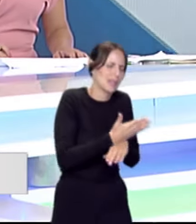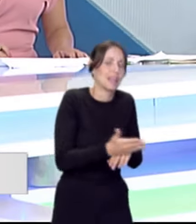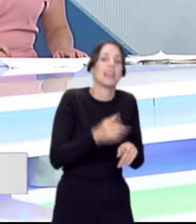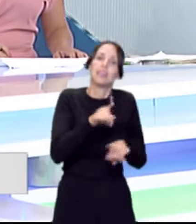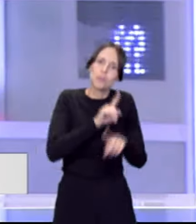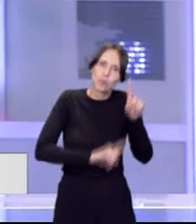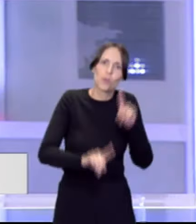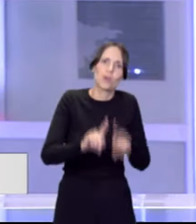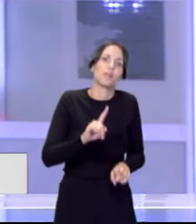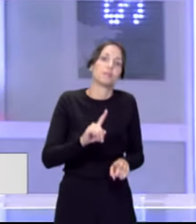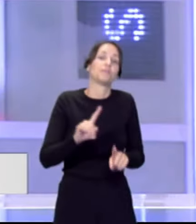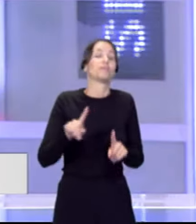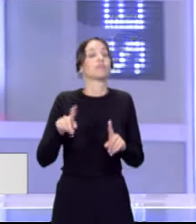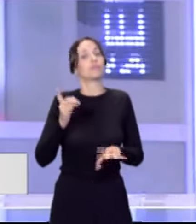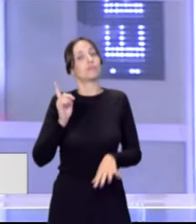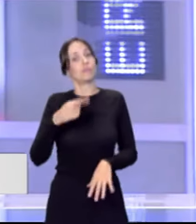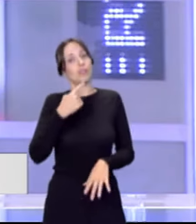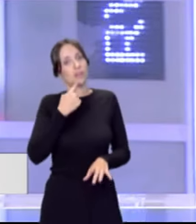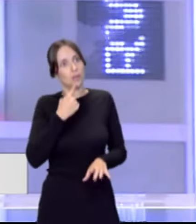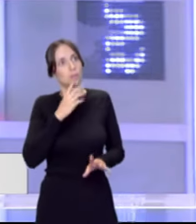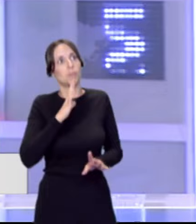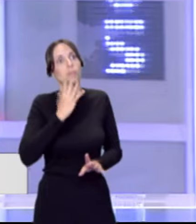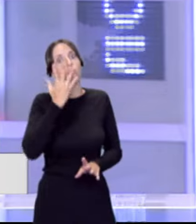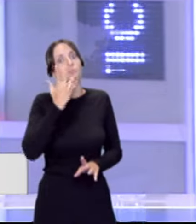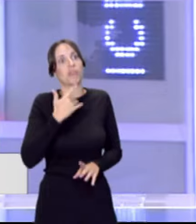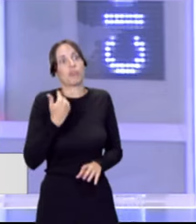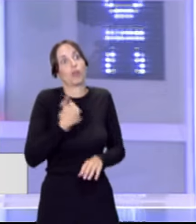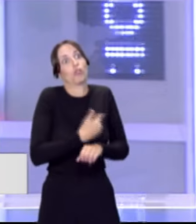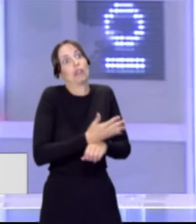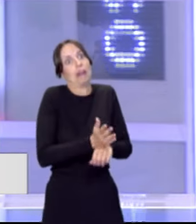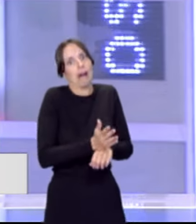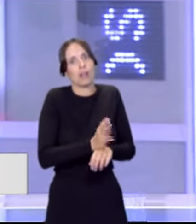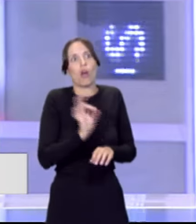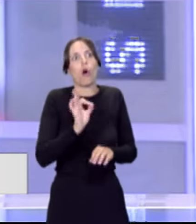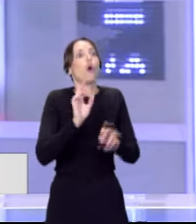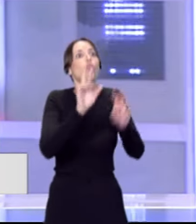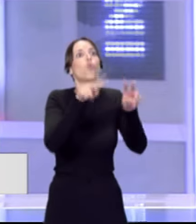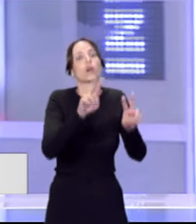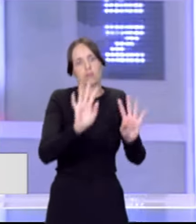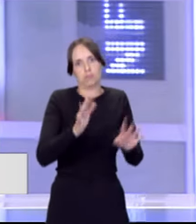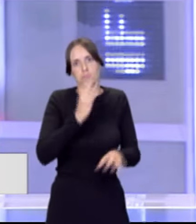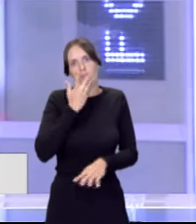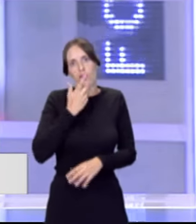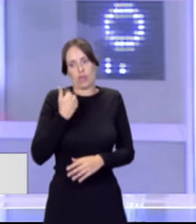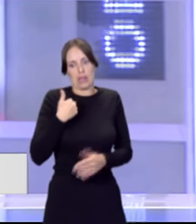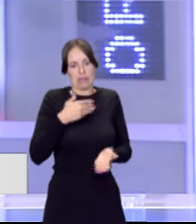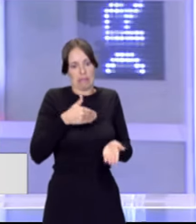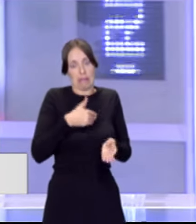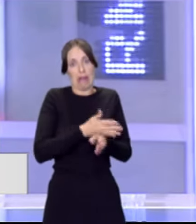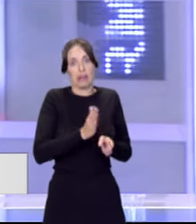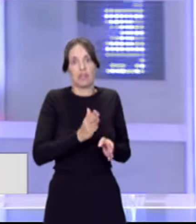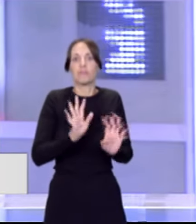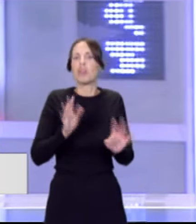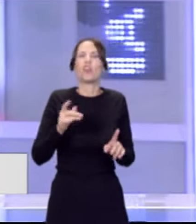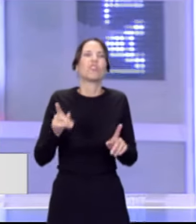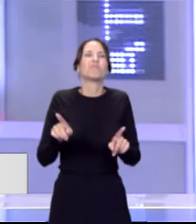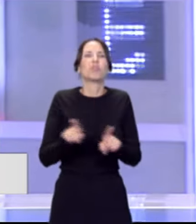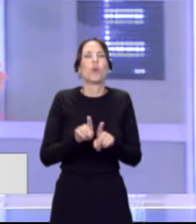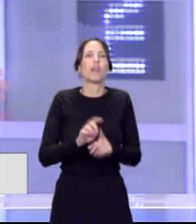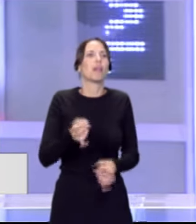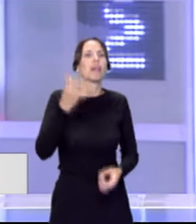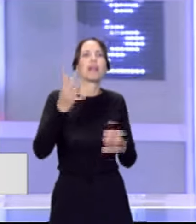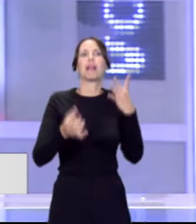hombre, también les digo, más vale tarde que nunca, pero es que al final estamos haciendo las cosas improvisados, mal corriendo, y los que sufren son las